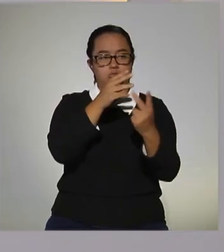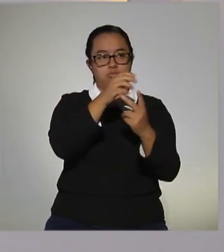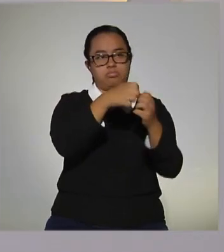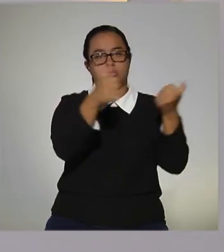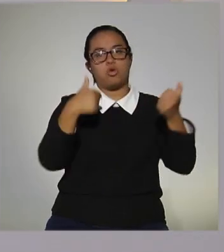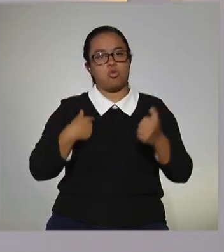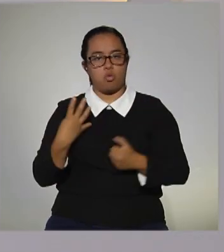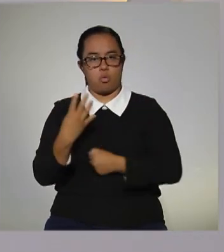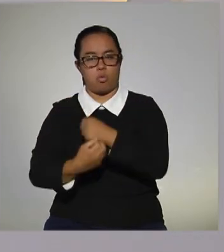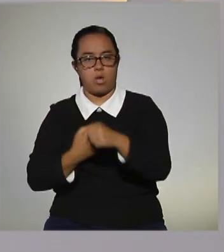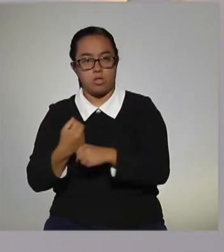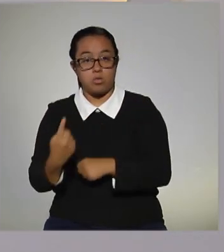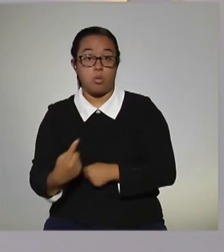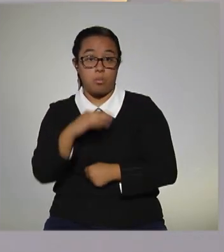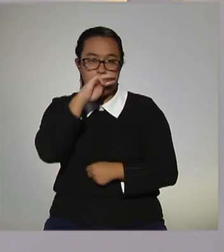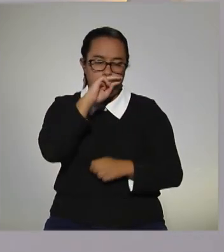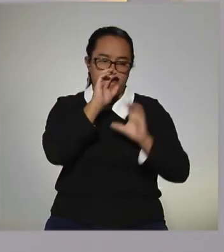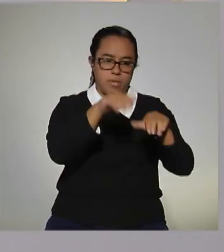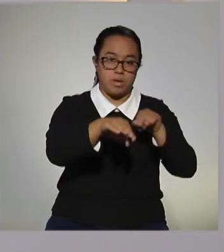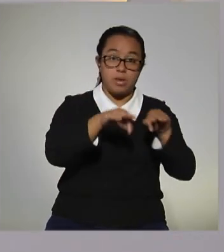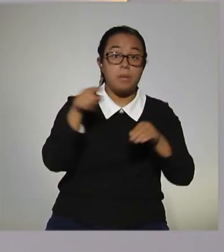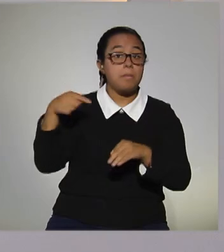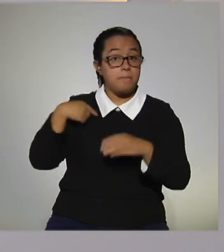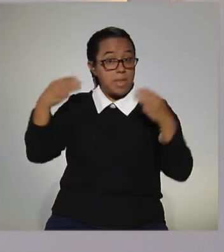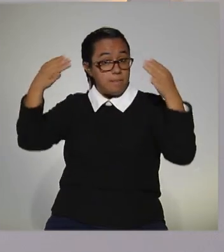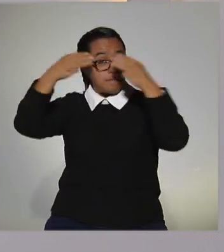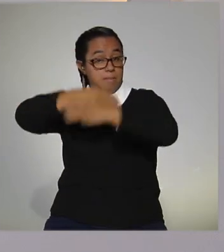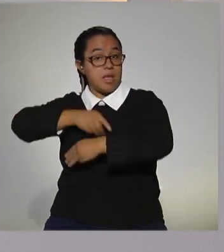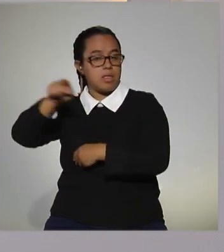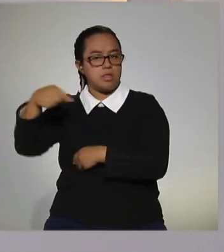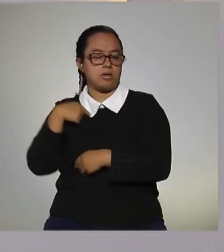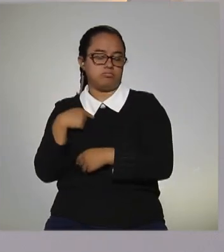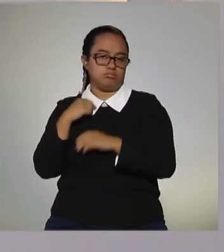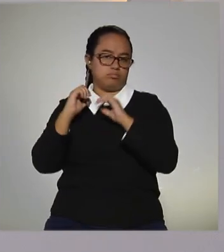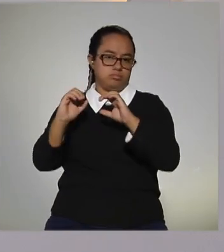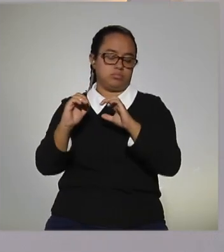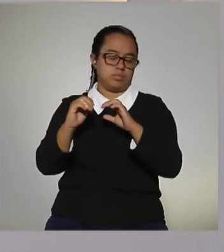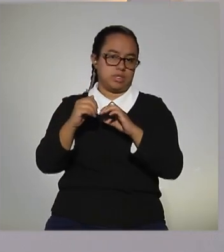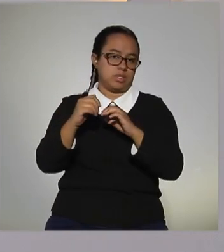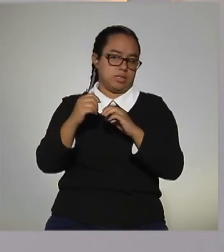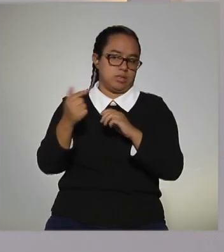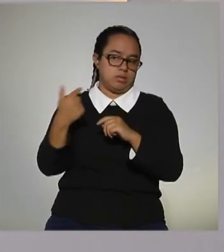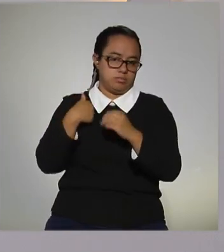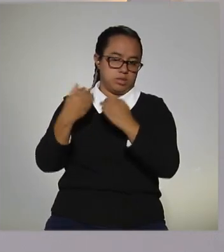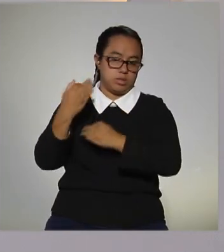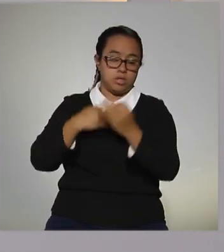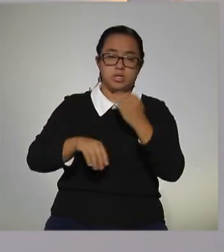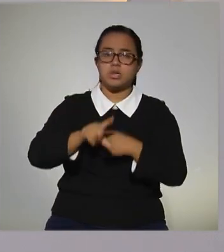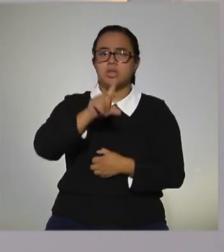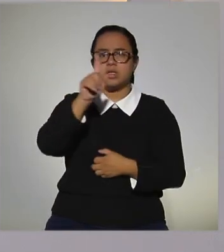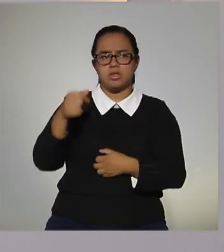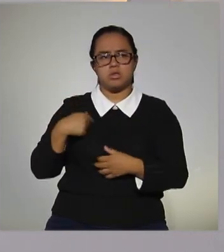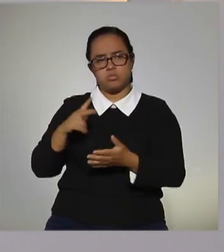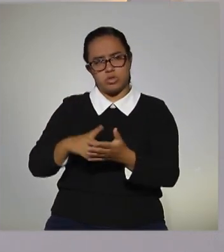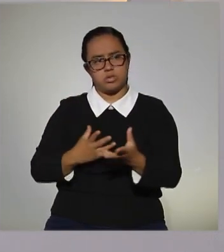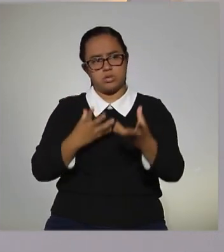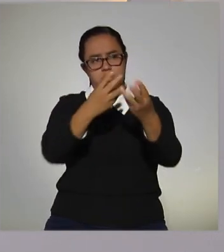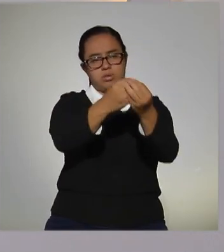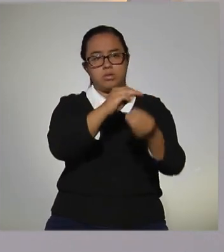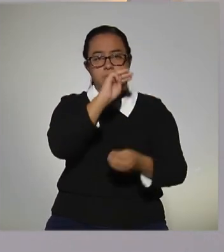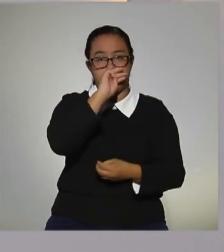mamá tuvo que trabajar, mi madrina fue quien me cuidó a partir de los 6 años, luego regresé con mi mamá, pero